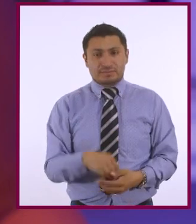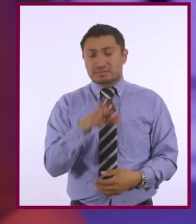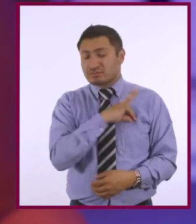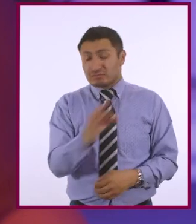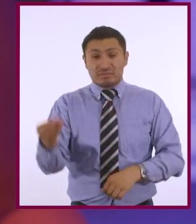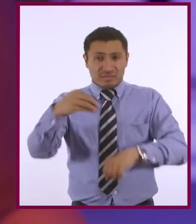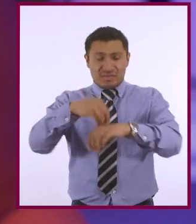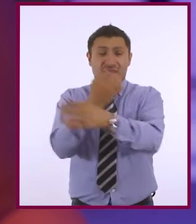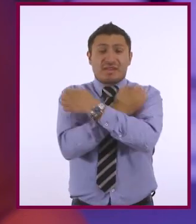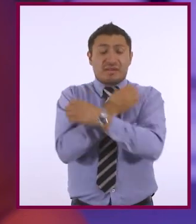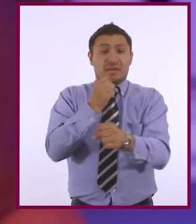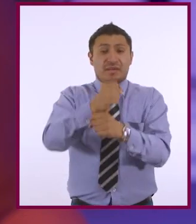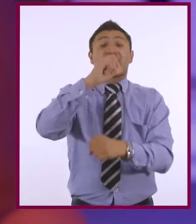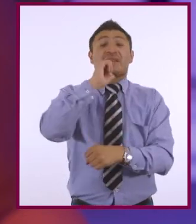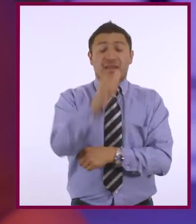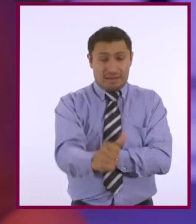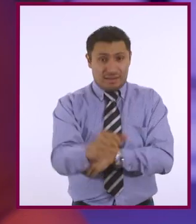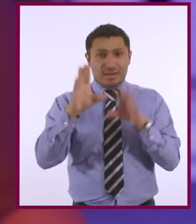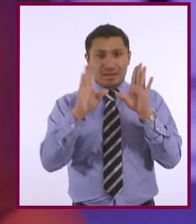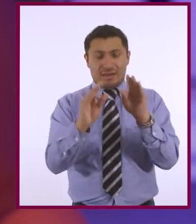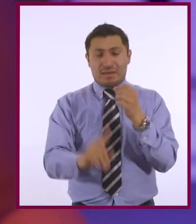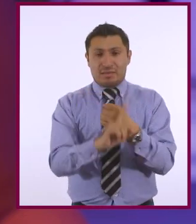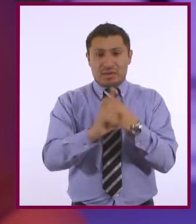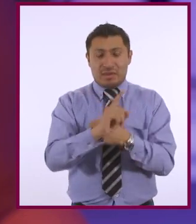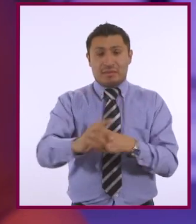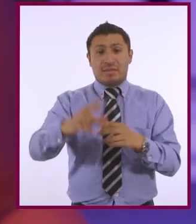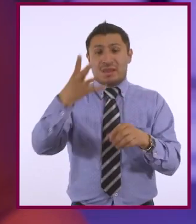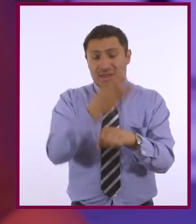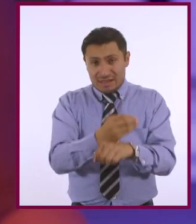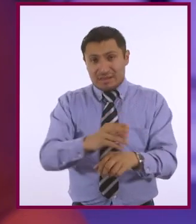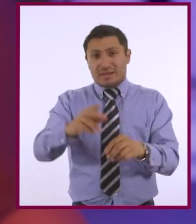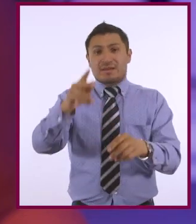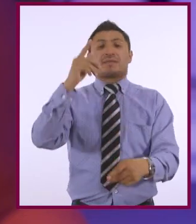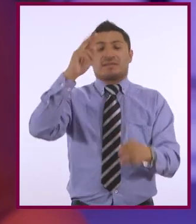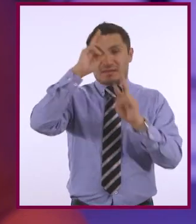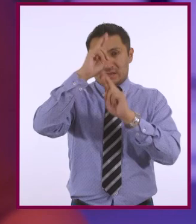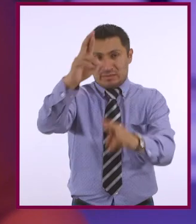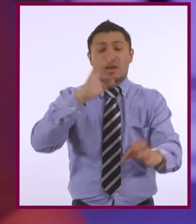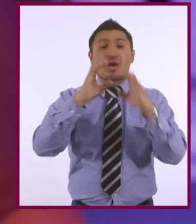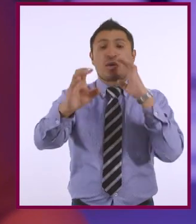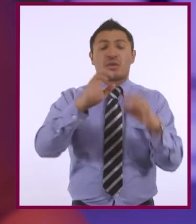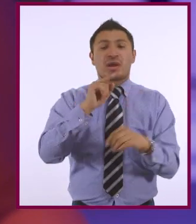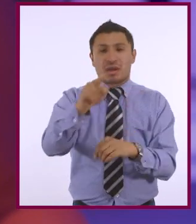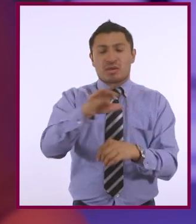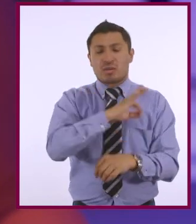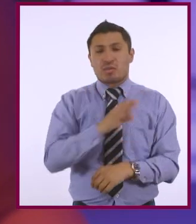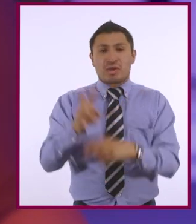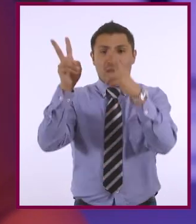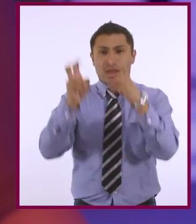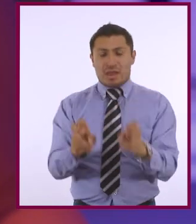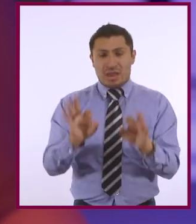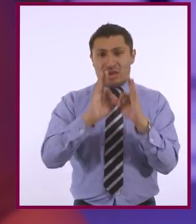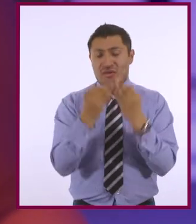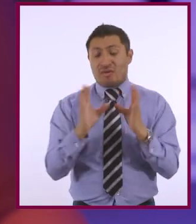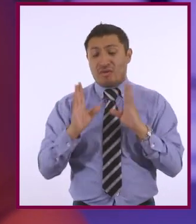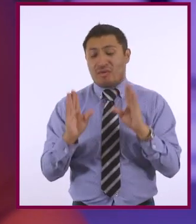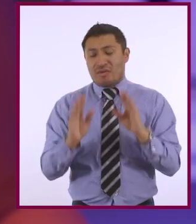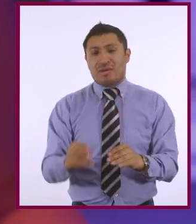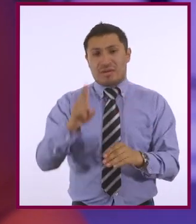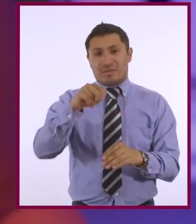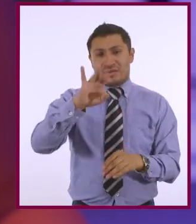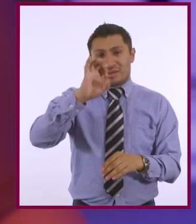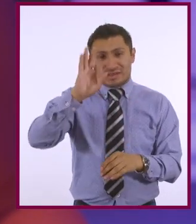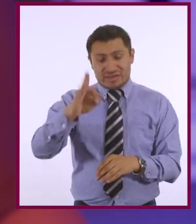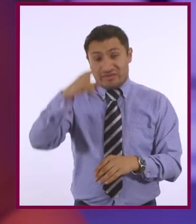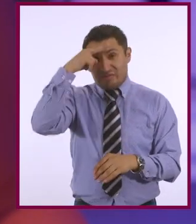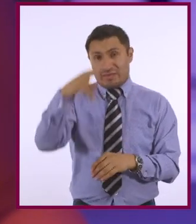educar sin violencia y enseñar que los conflictos se resuelven con respeto y comunicación. Puedes descargar una guía de crianza en el sitio de la UNICEF México,